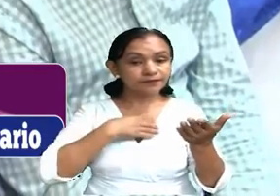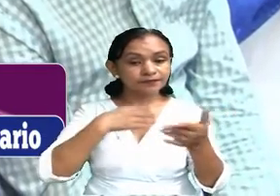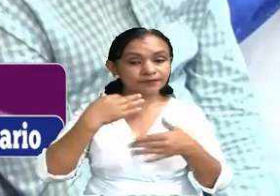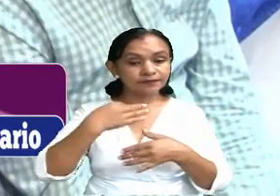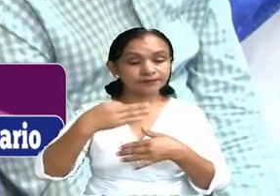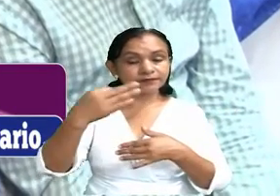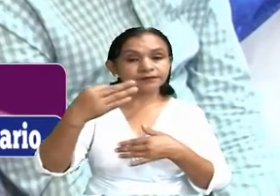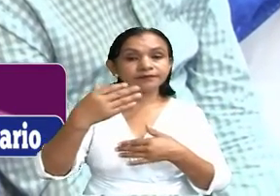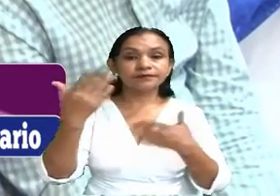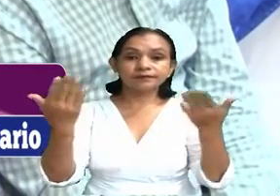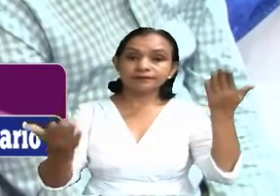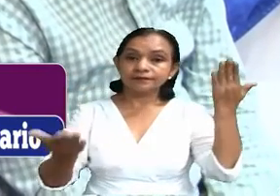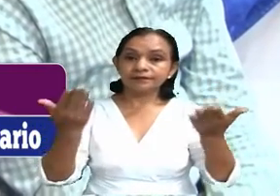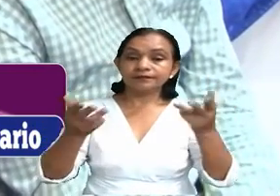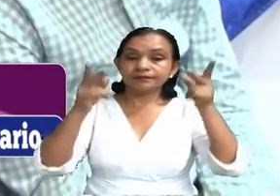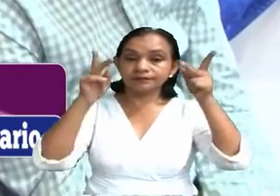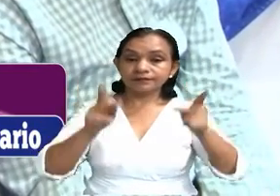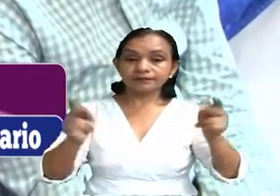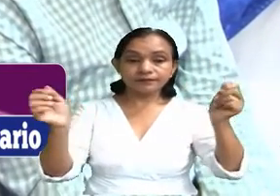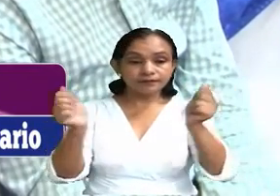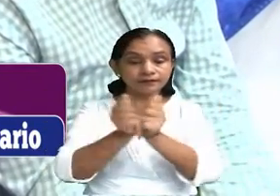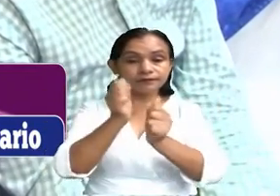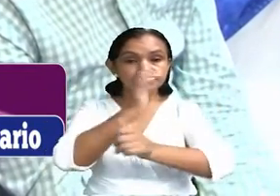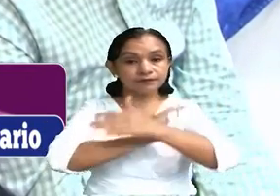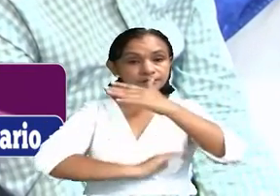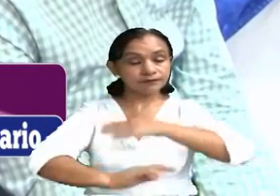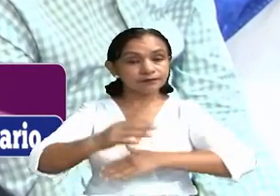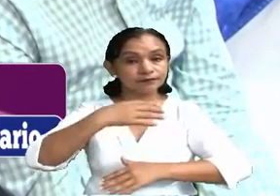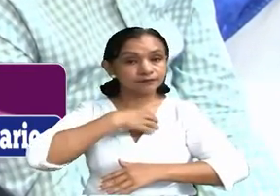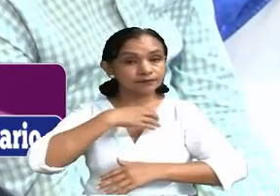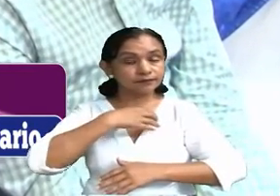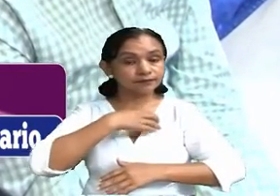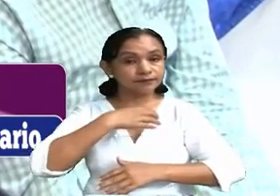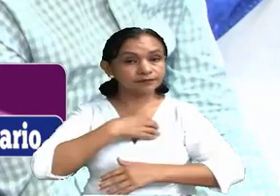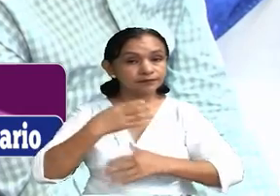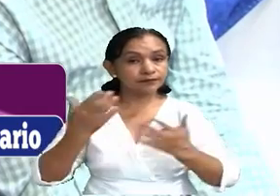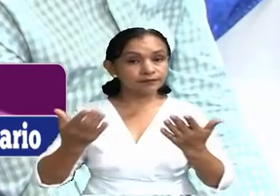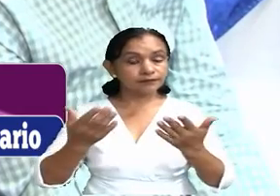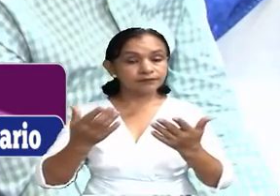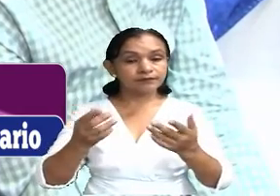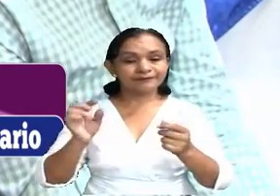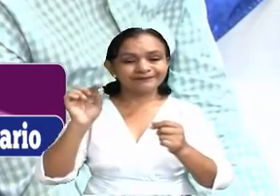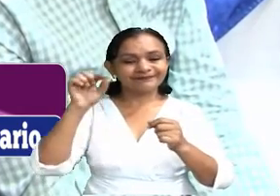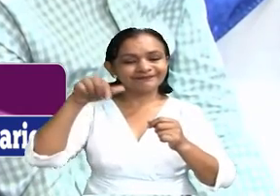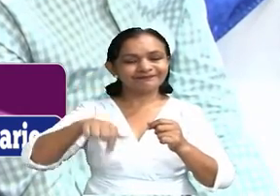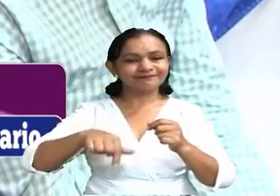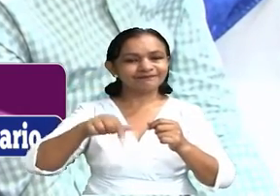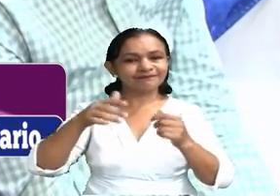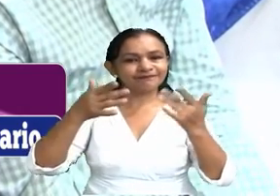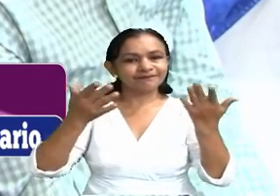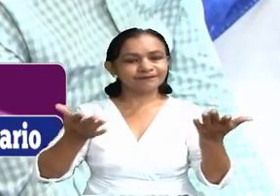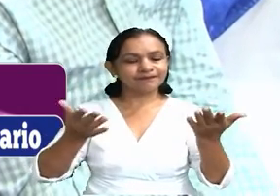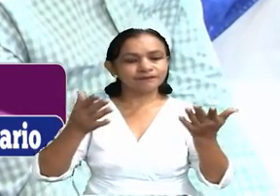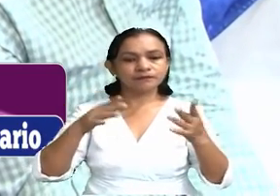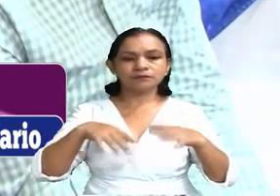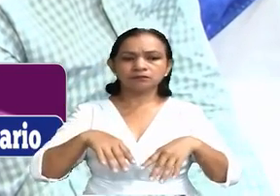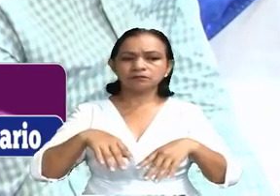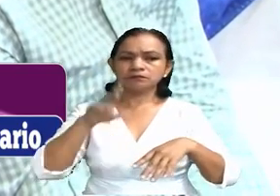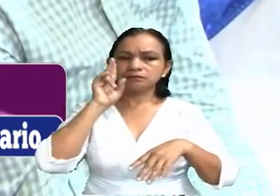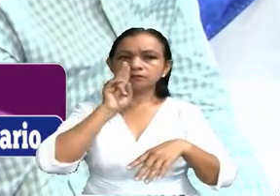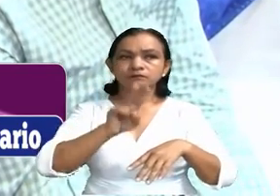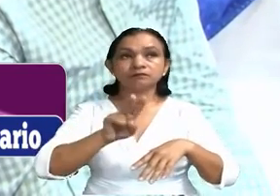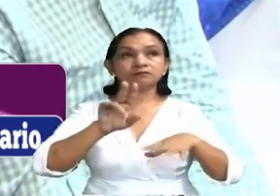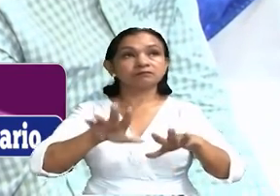cuando quizá la persona con discapacidad por su situación, pues en estos momentos es receptora